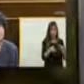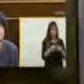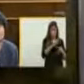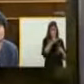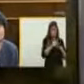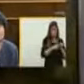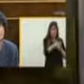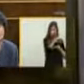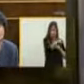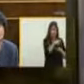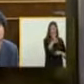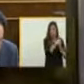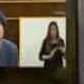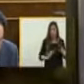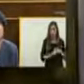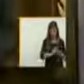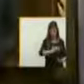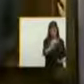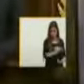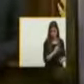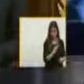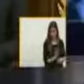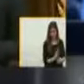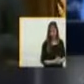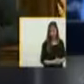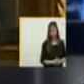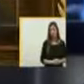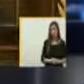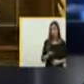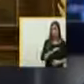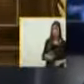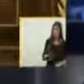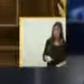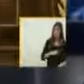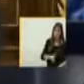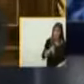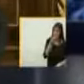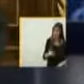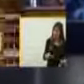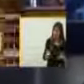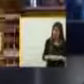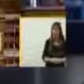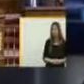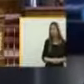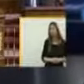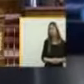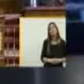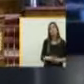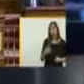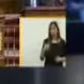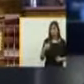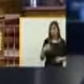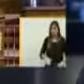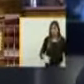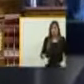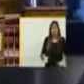Rajoy responde a ese tono parlamentario? Sin duda, yo creo que el otro día Rajoy hizo un discurso parlamentario, sobre todo la primera parte del discurso parlamentario, que es de los mejores. O sea, ¿crees que no es